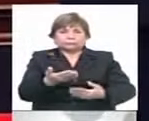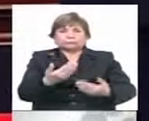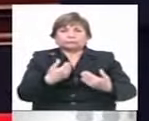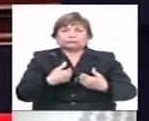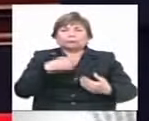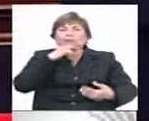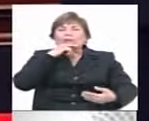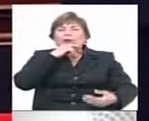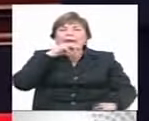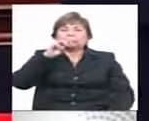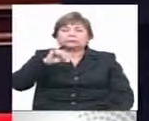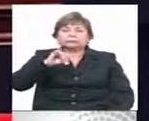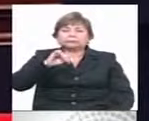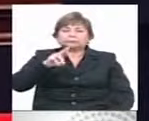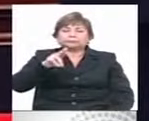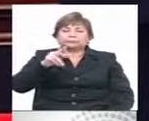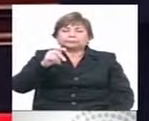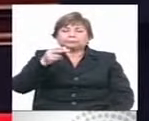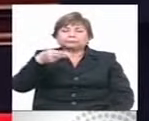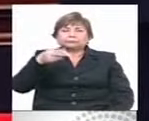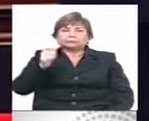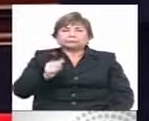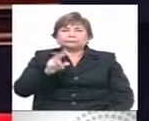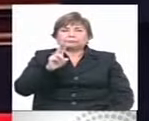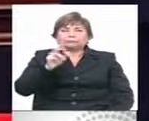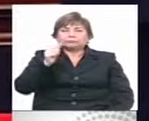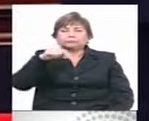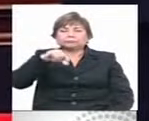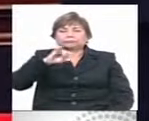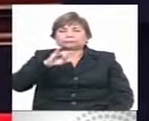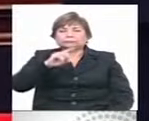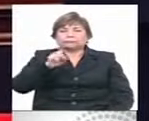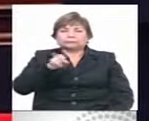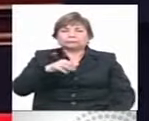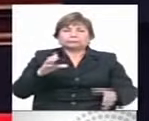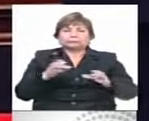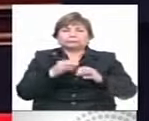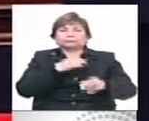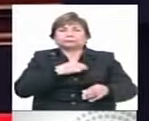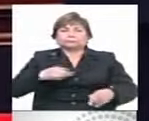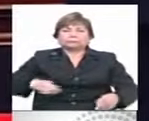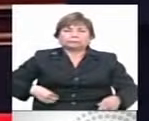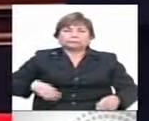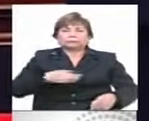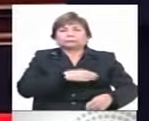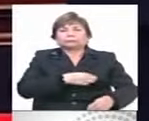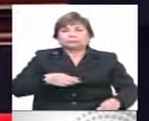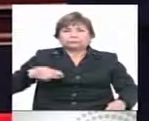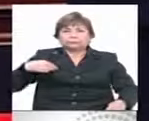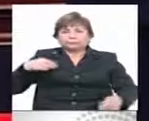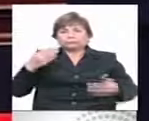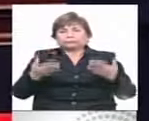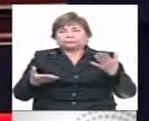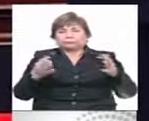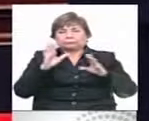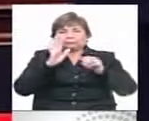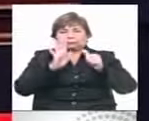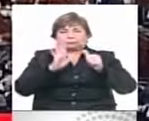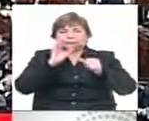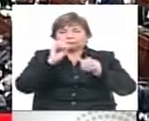la señora Mirta Vázquez Chuquilín, presidenta del Consejo de Ministros, hasta por 60